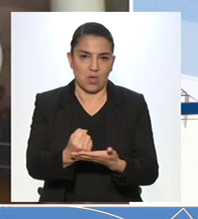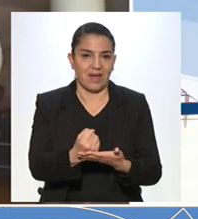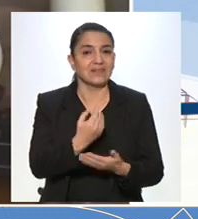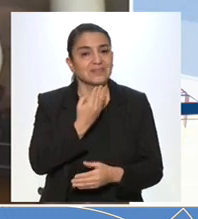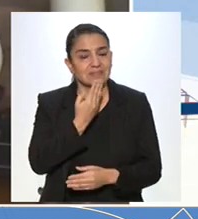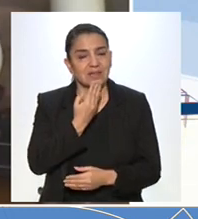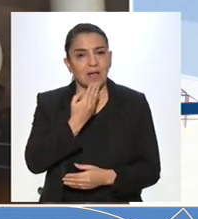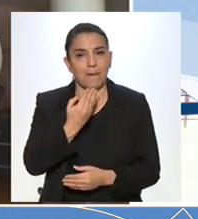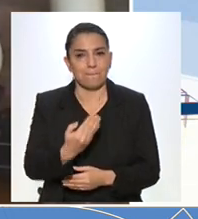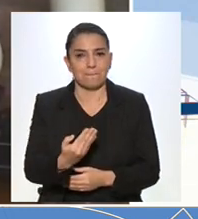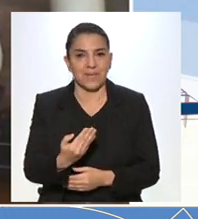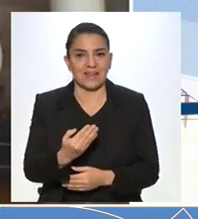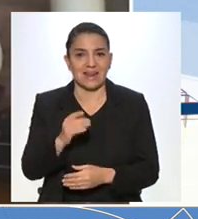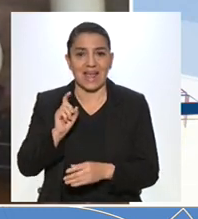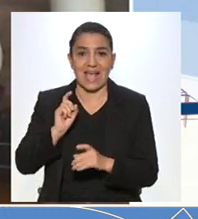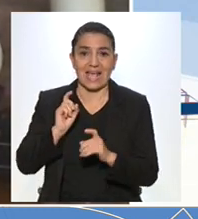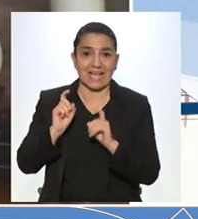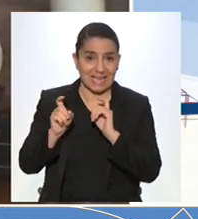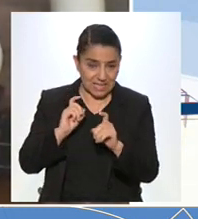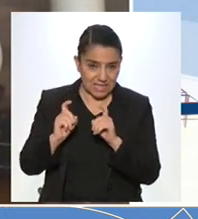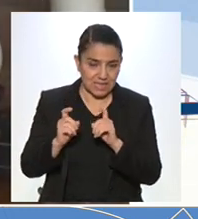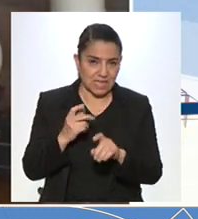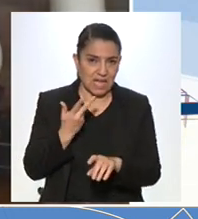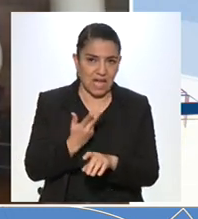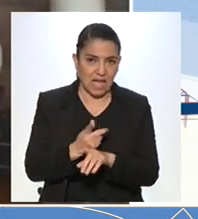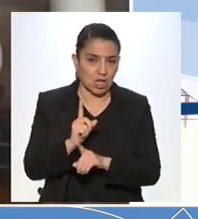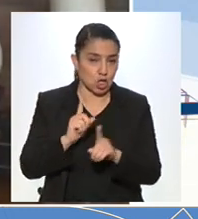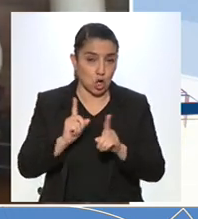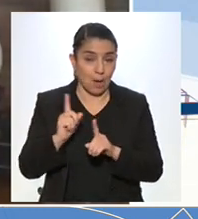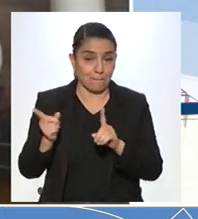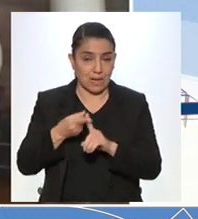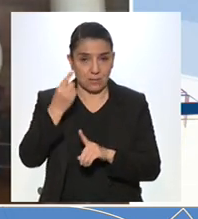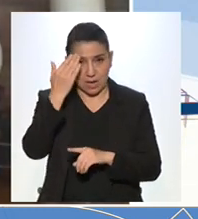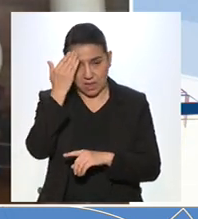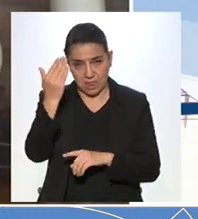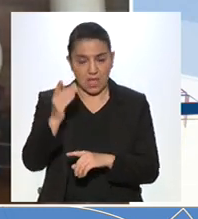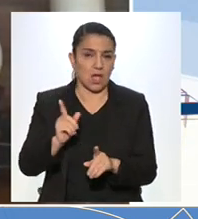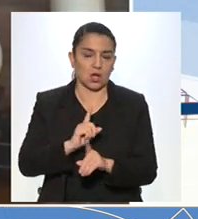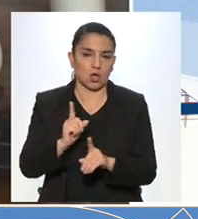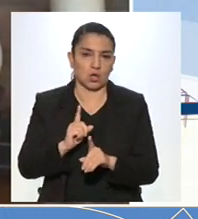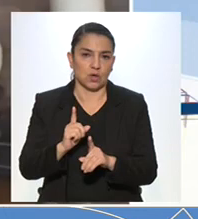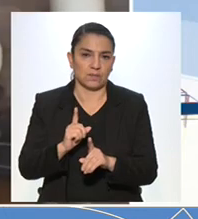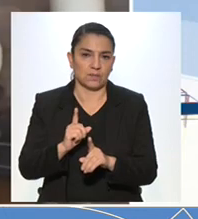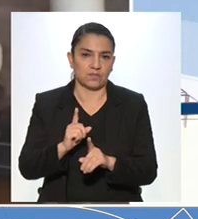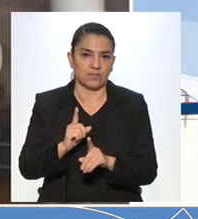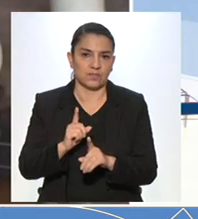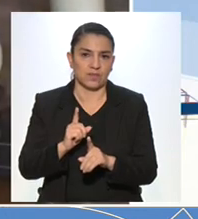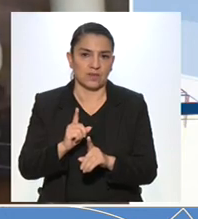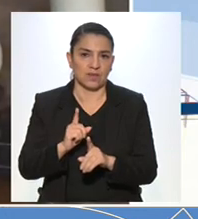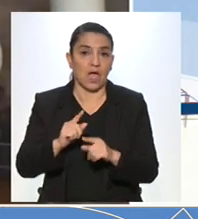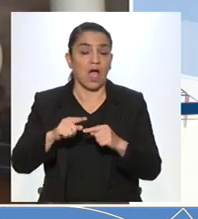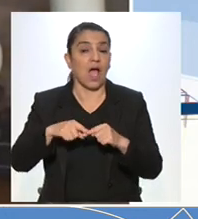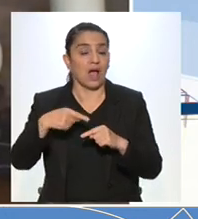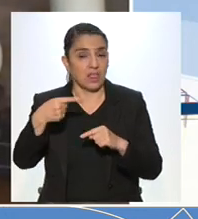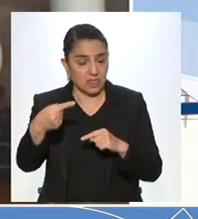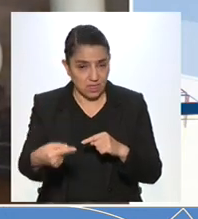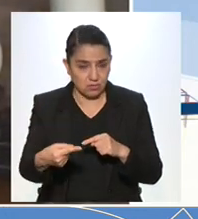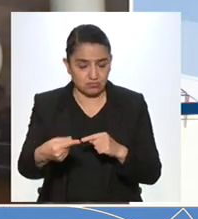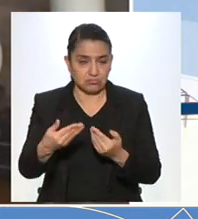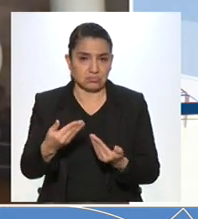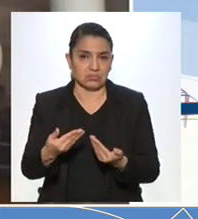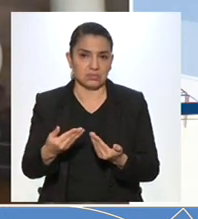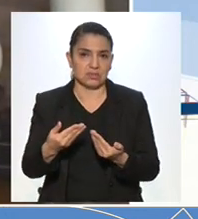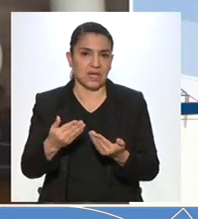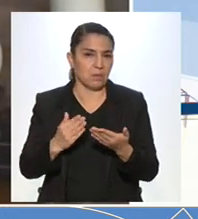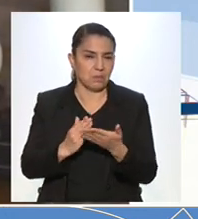ayuda, la crítica que hubo, no del día uno, del día uno al día siguiente, para ser franco, fue,